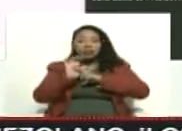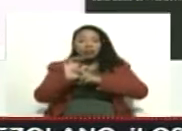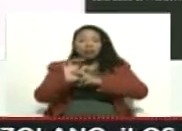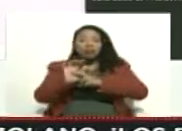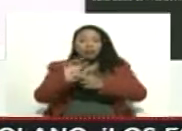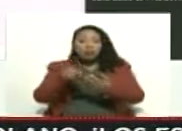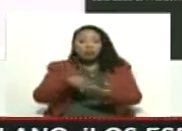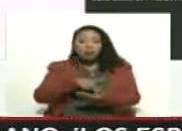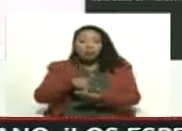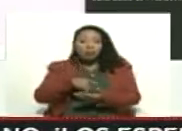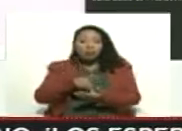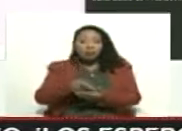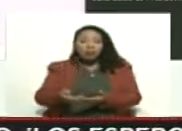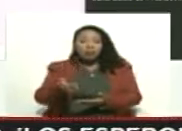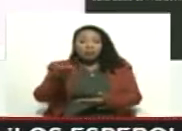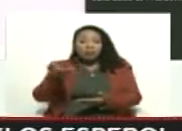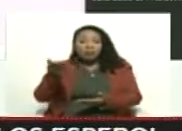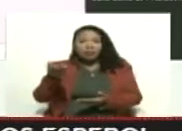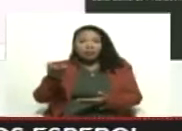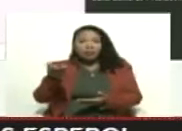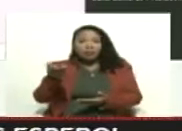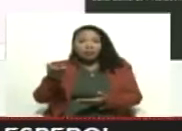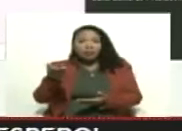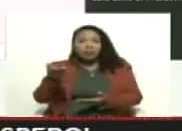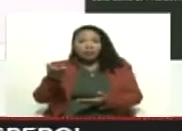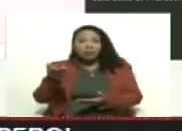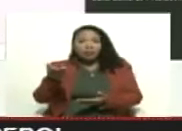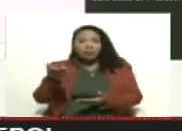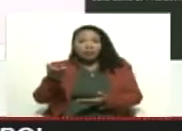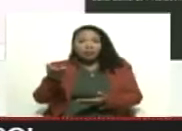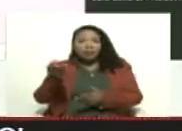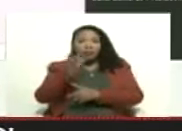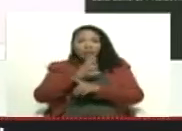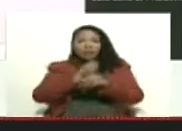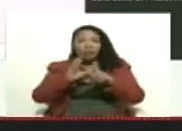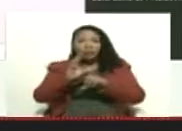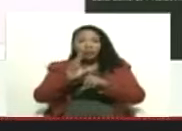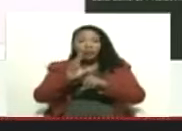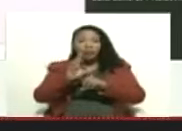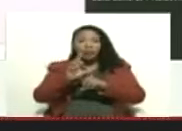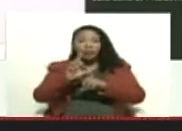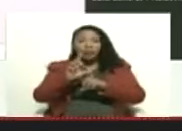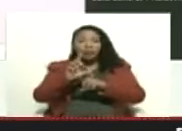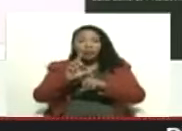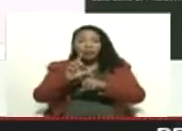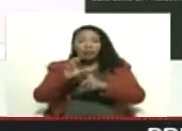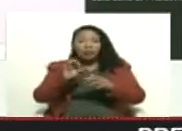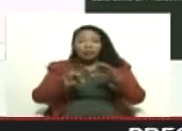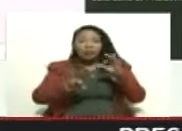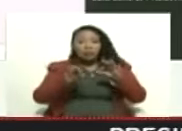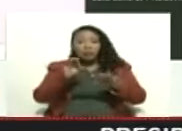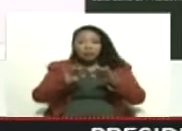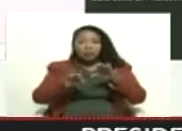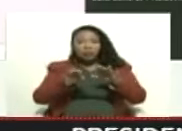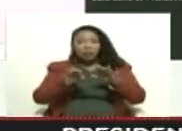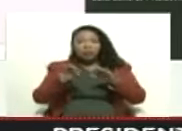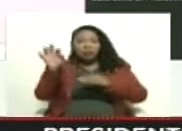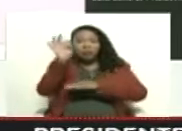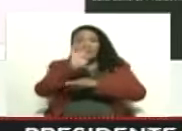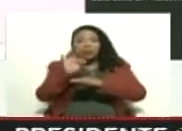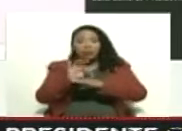participativo y protagónica multiétnica y pluri cultural en un estado de Justicia federal y